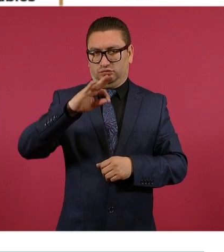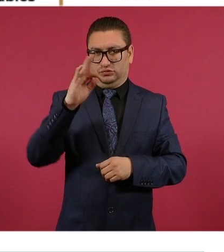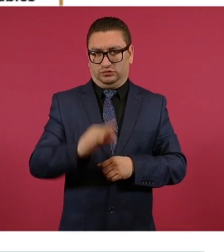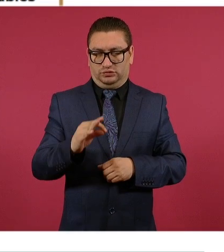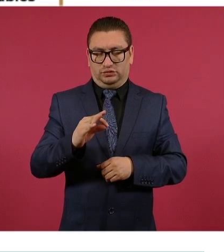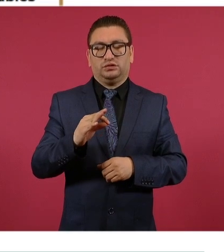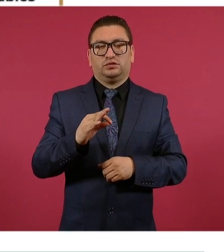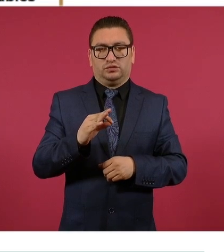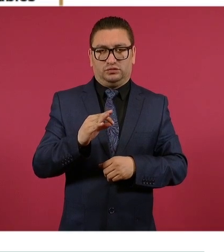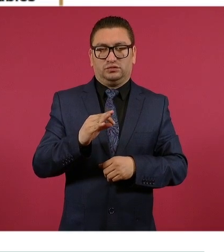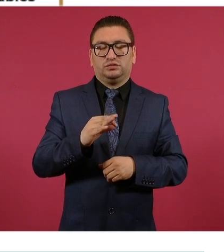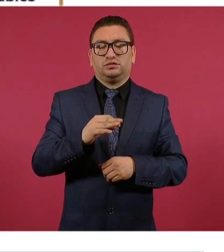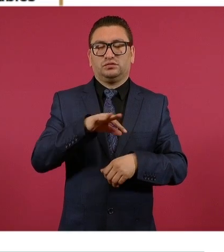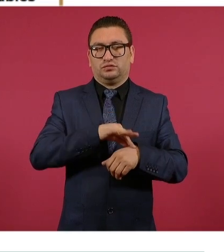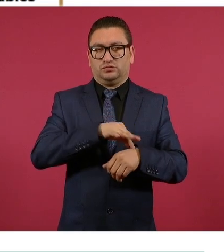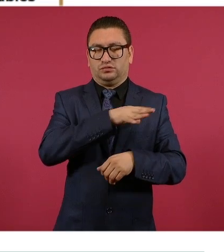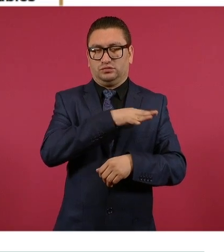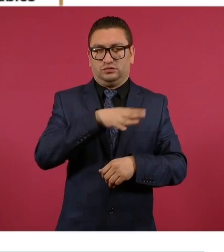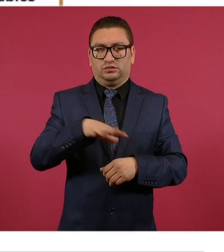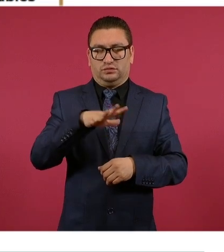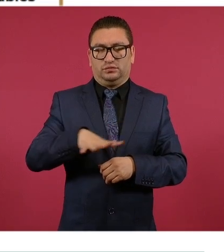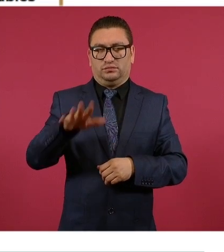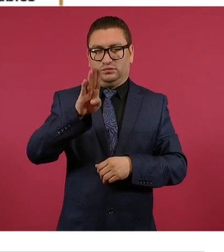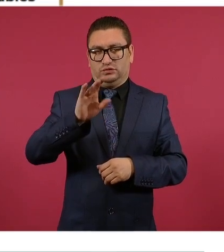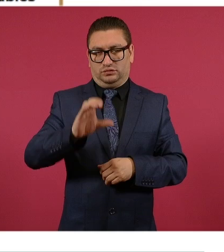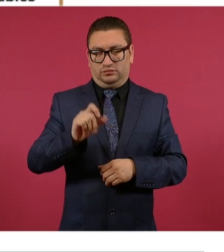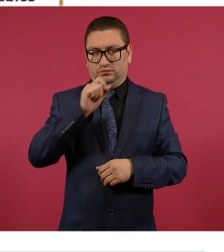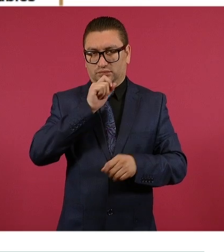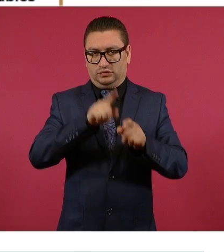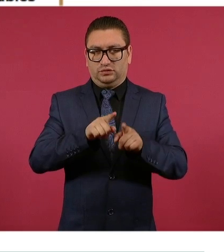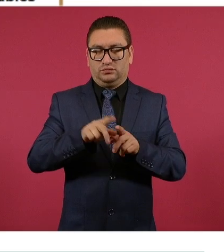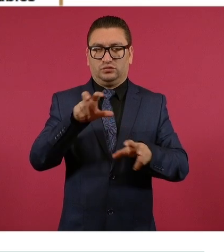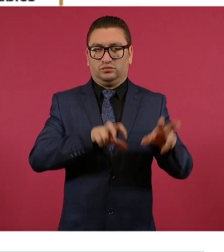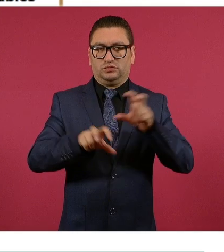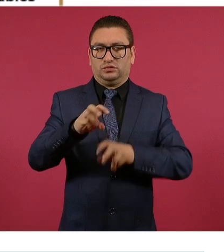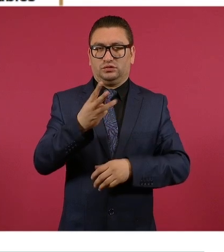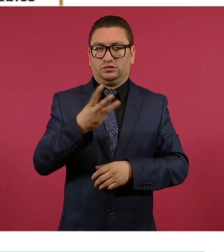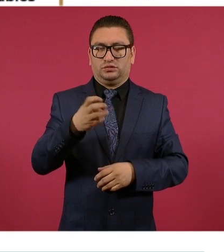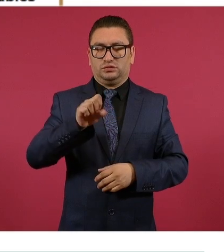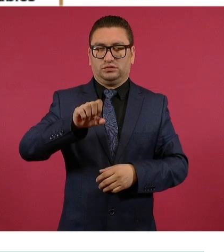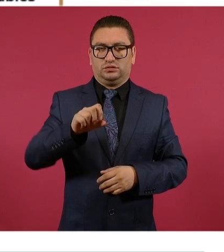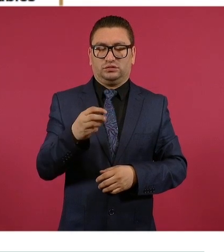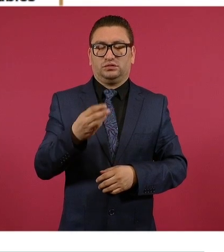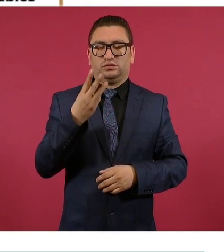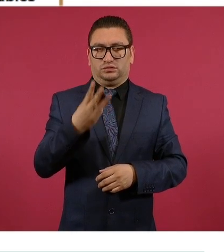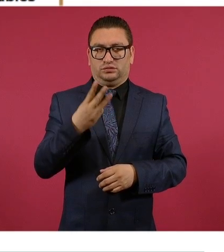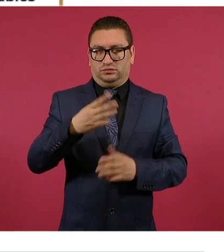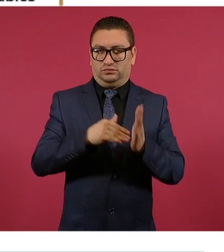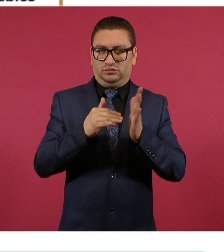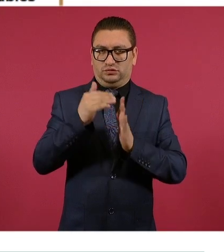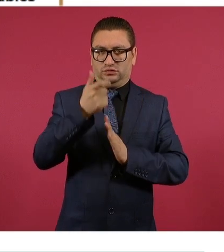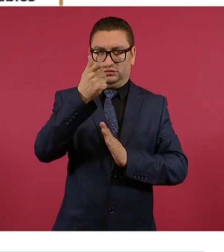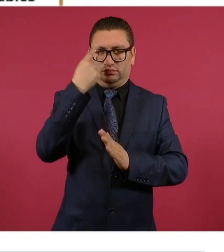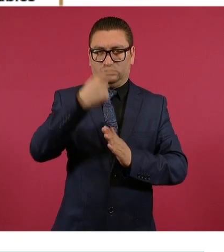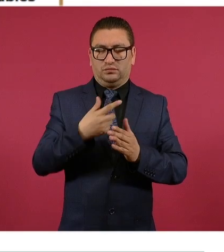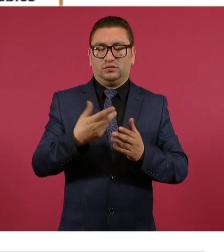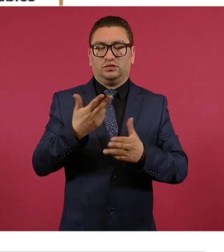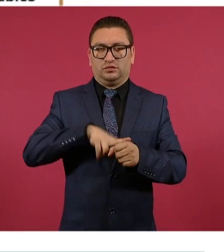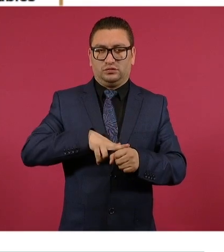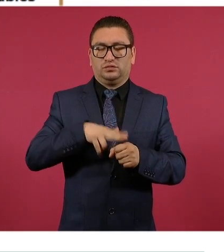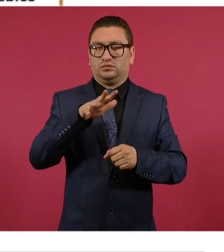más médicas y médicos generales en Baja California. También ha habido una inversión de 363 millones de pesos en